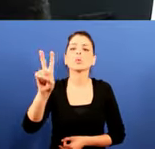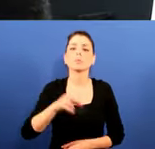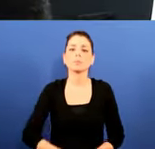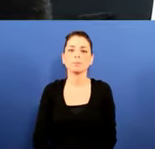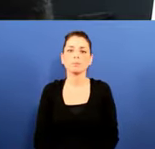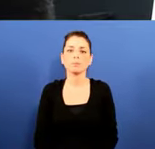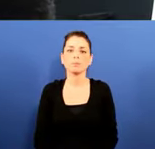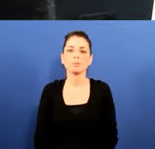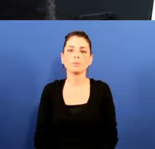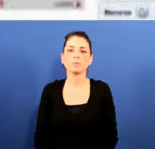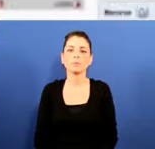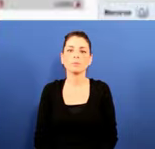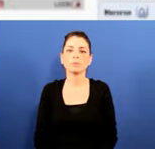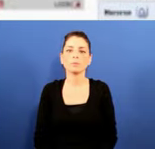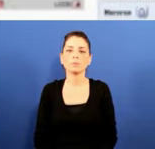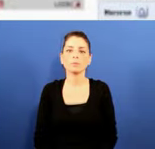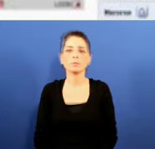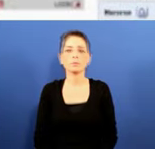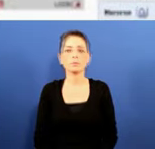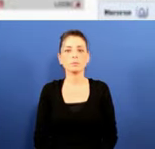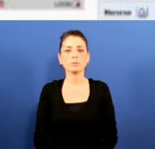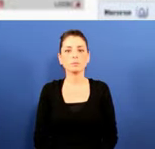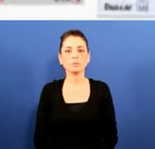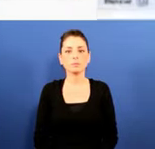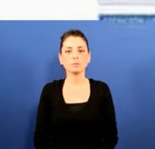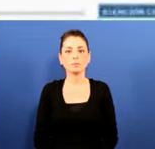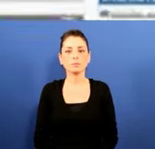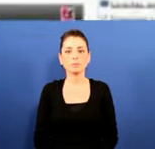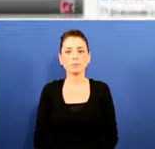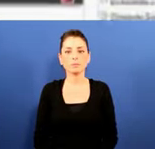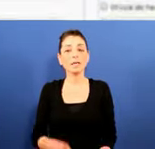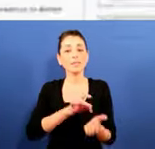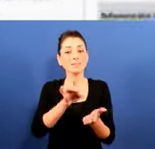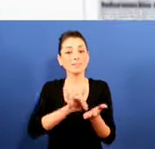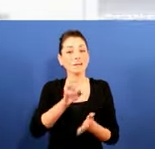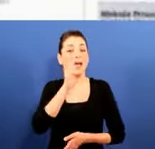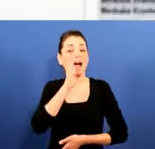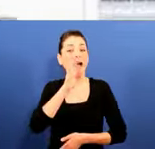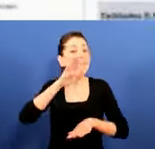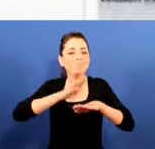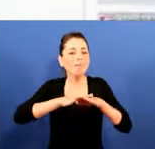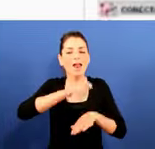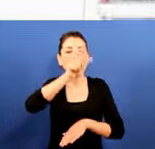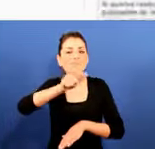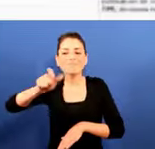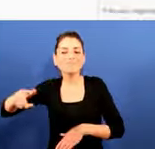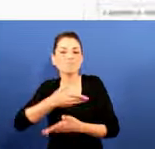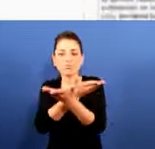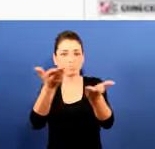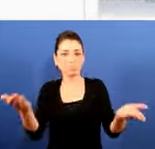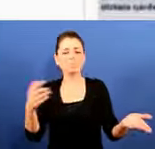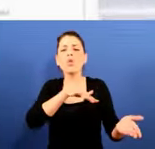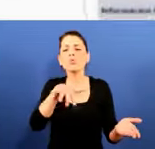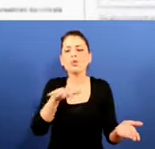www.bizkaia.eu, ofrece desde ahora, además del correo electrónico gratuito, la posibilidad de acceso desde dispositivos móviles, una caja